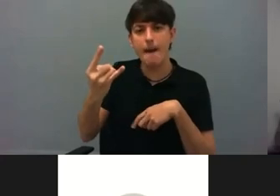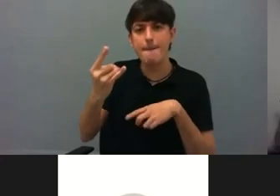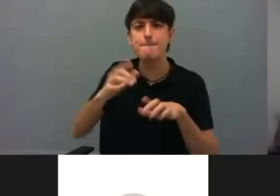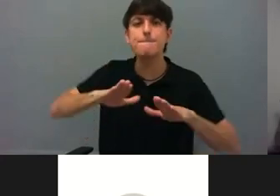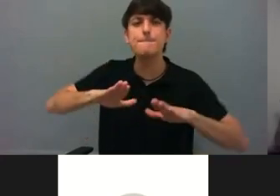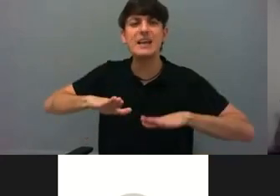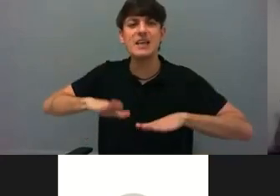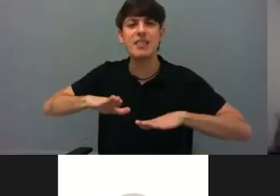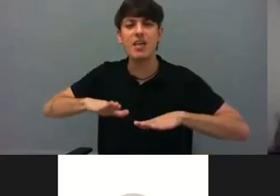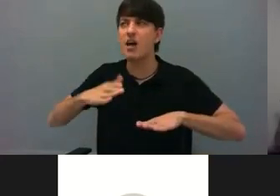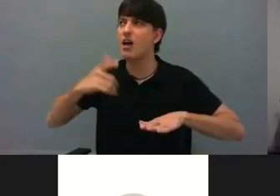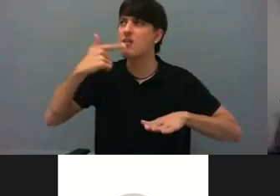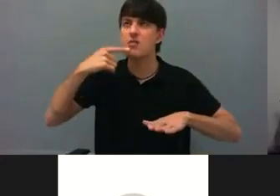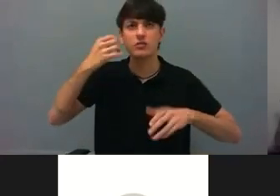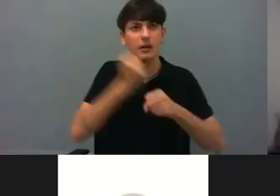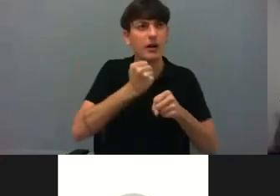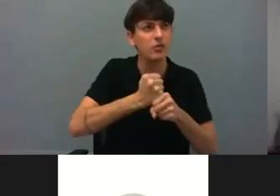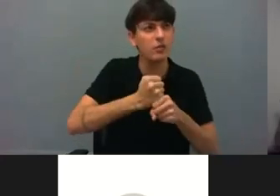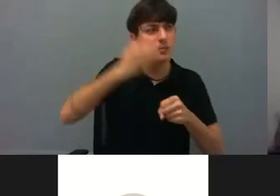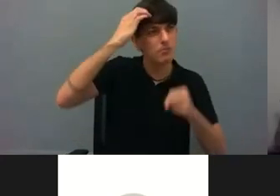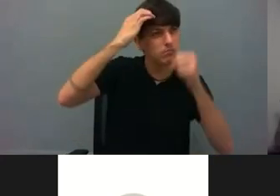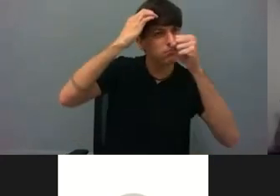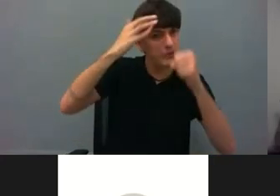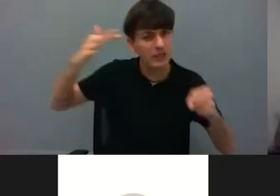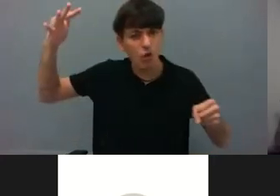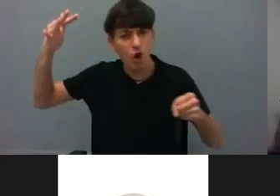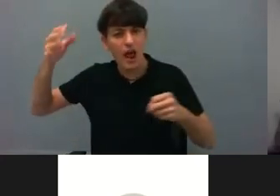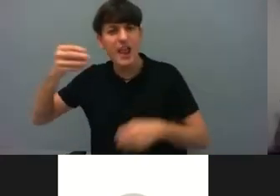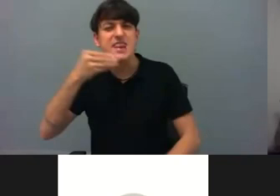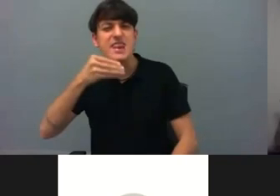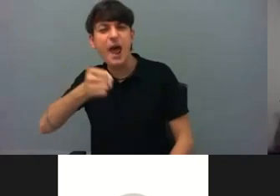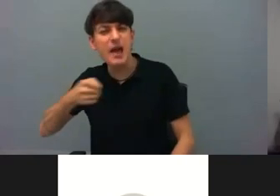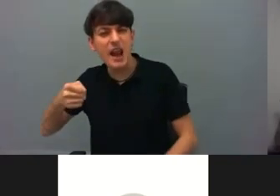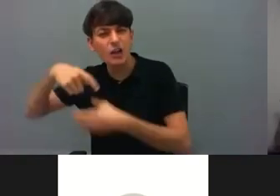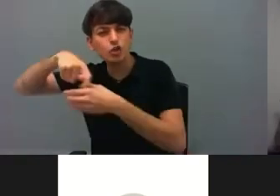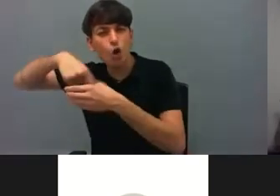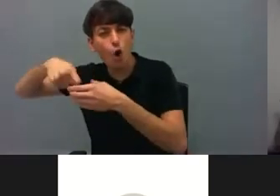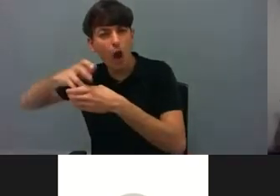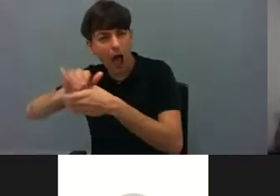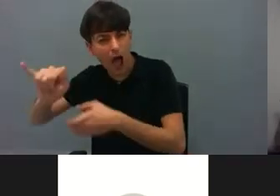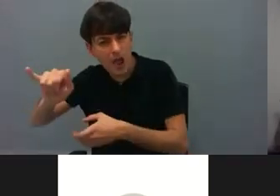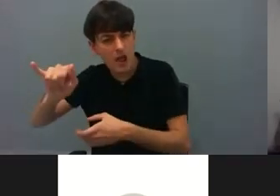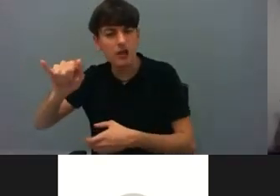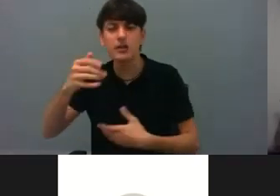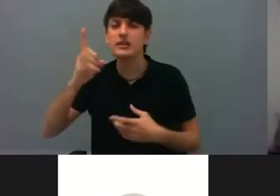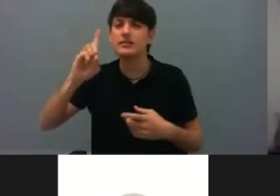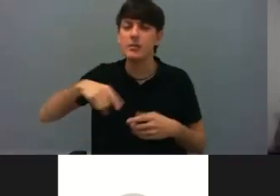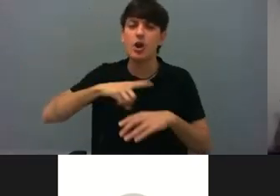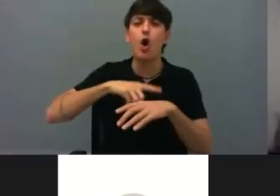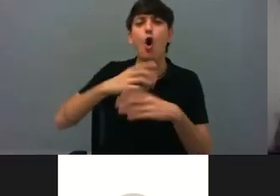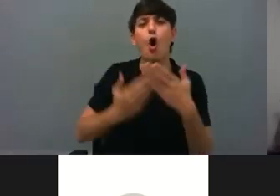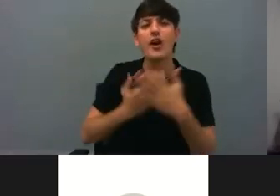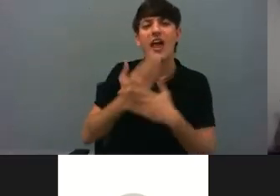yogures en la nevera, ¿no?, pero también el concepto de la doble jornada. En tu caso sería hasta la cuarta jornada, ¿no?, la doble jornada del